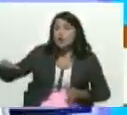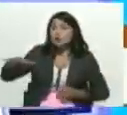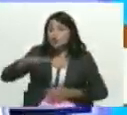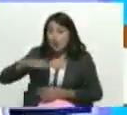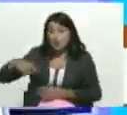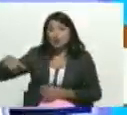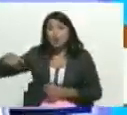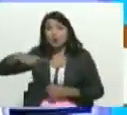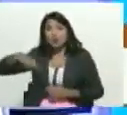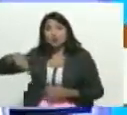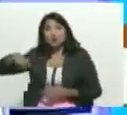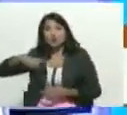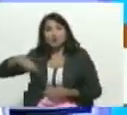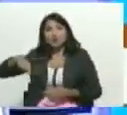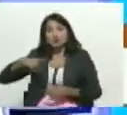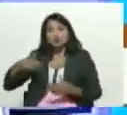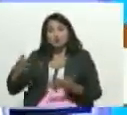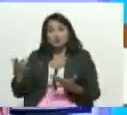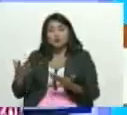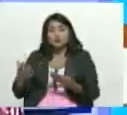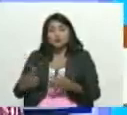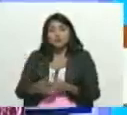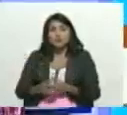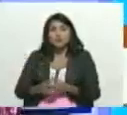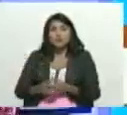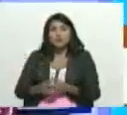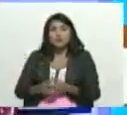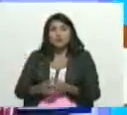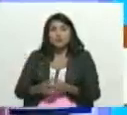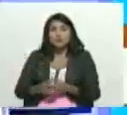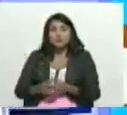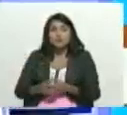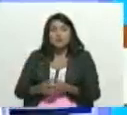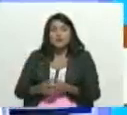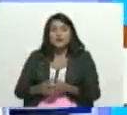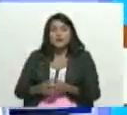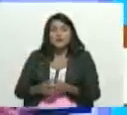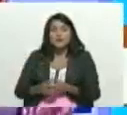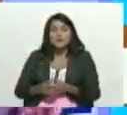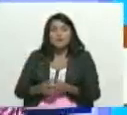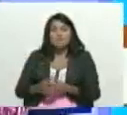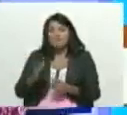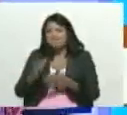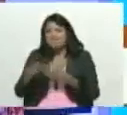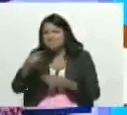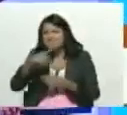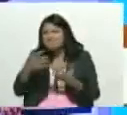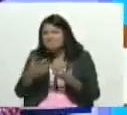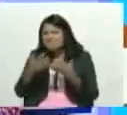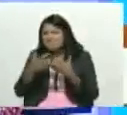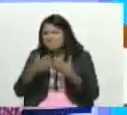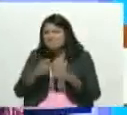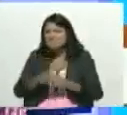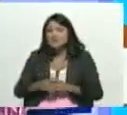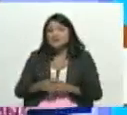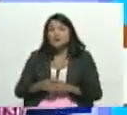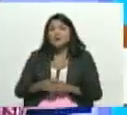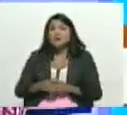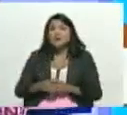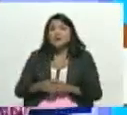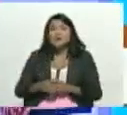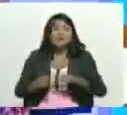de la guerra cotidiana qué es esto de qué se trata esa un estilo simplista en